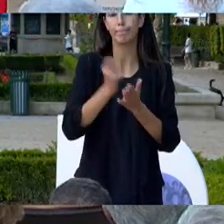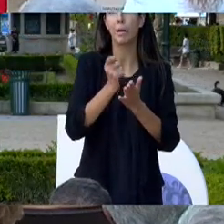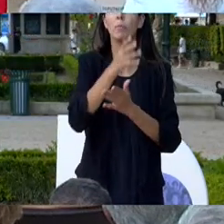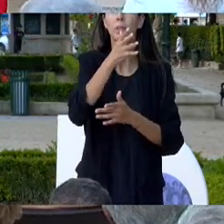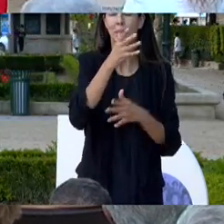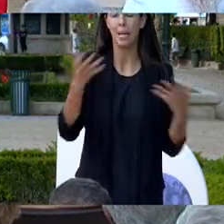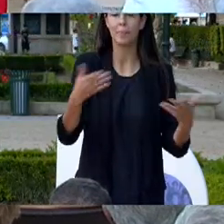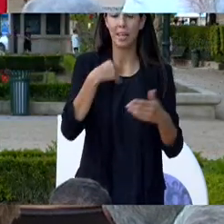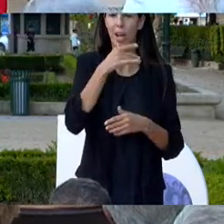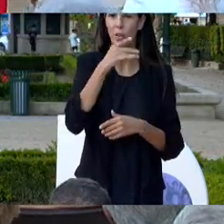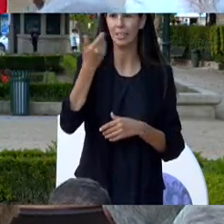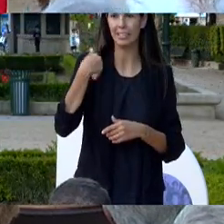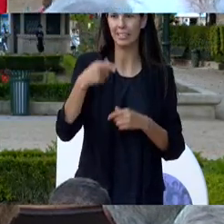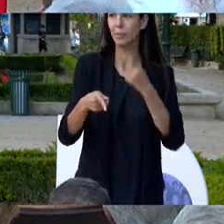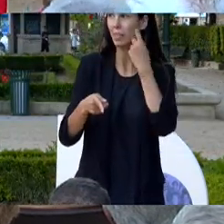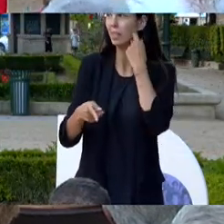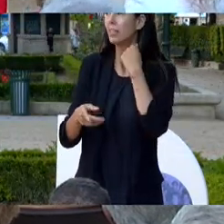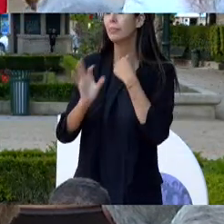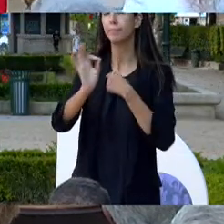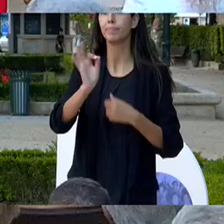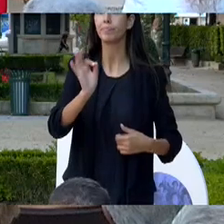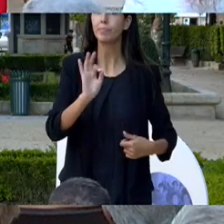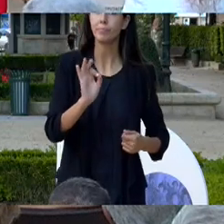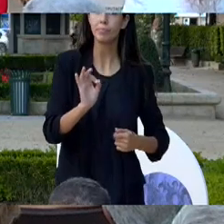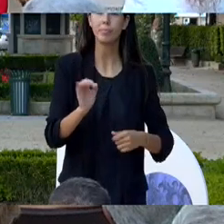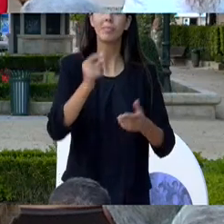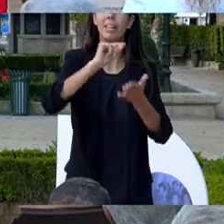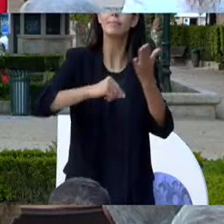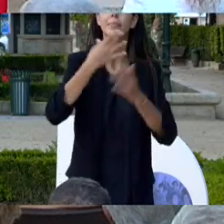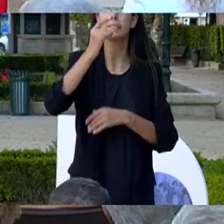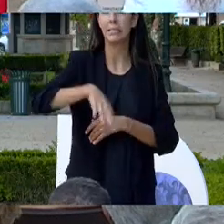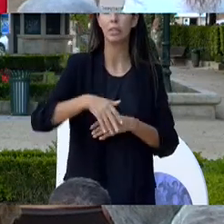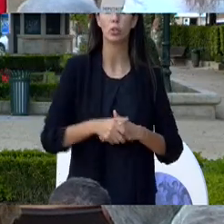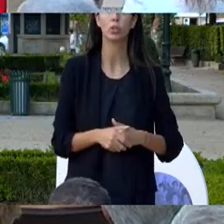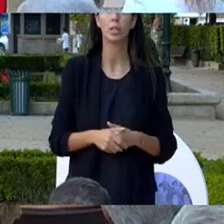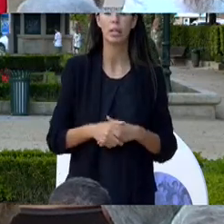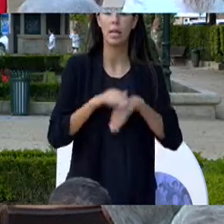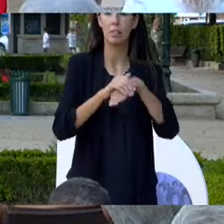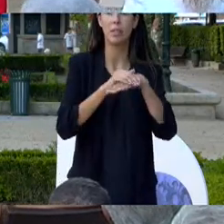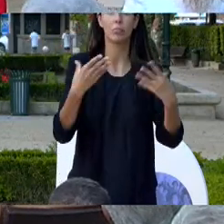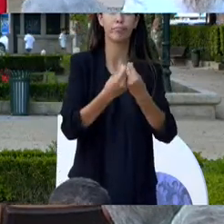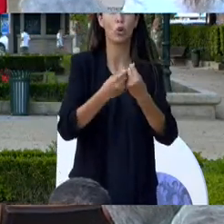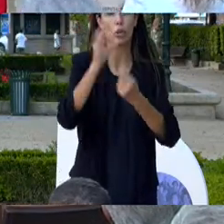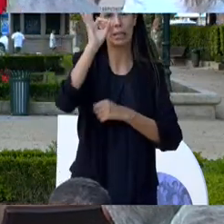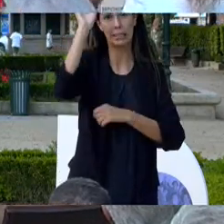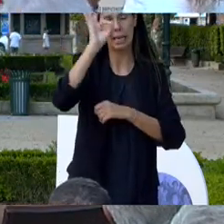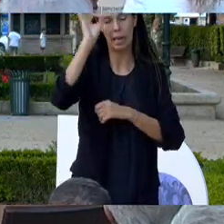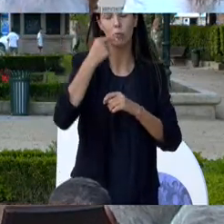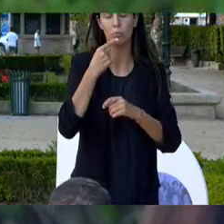chegamos agora sí, sí, a ese fatídico. Creo ademais que indudablemente quen asinou iso, bueno, a amistade con Castelao